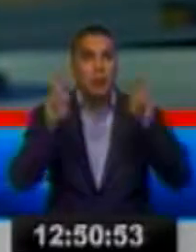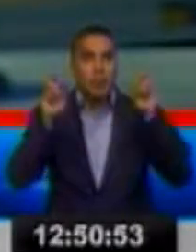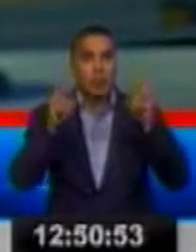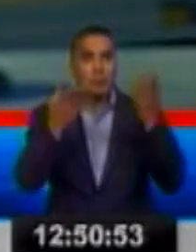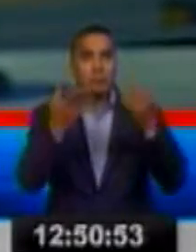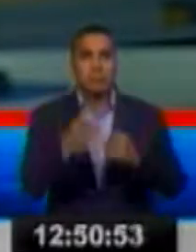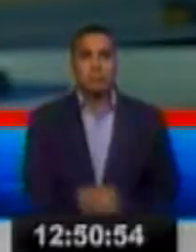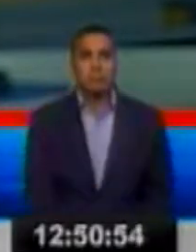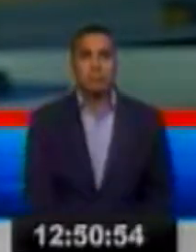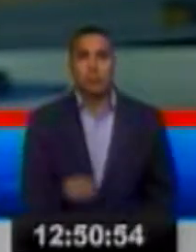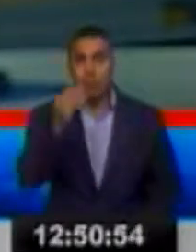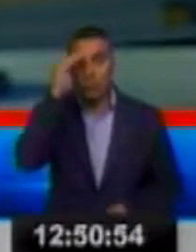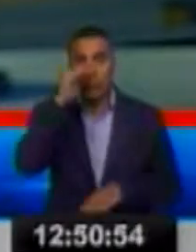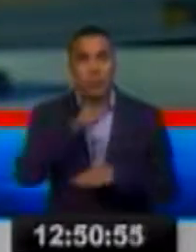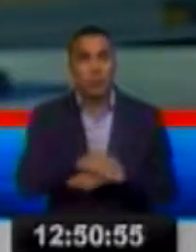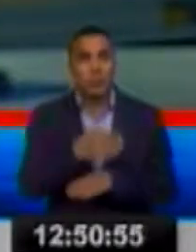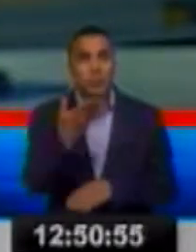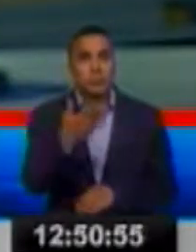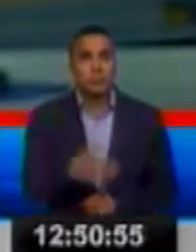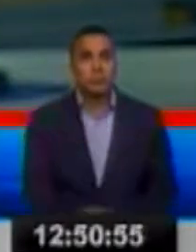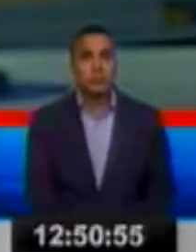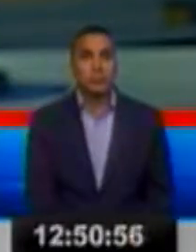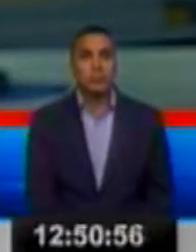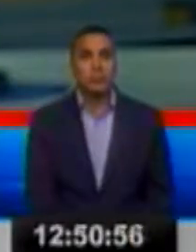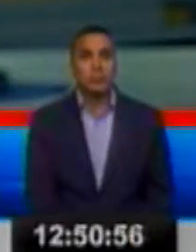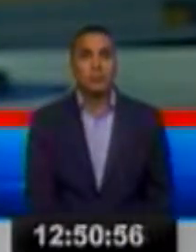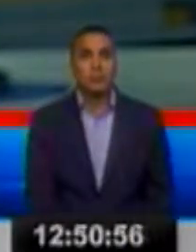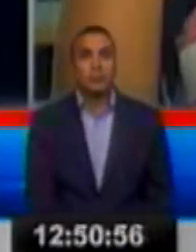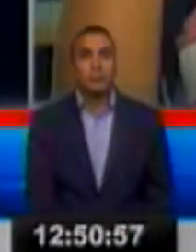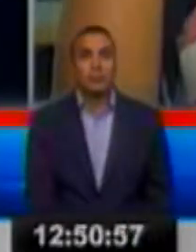Adelante. Buenas tardes, Karen.